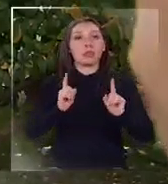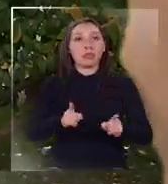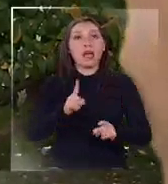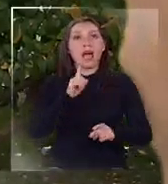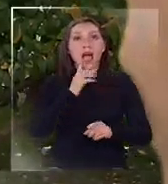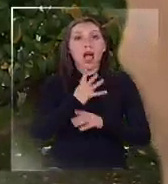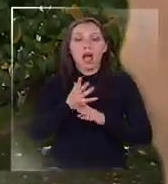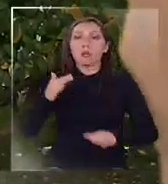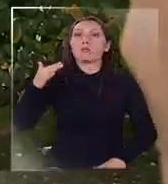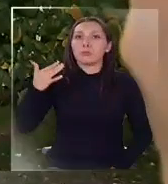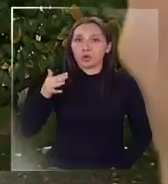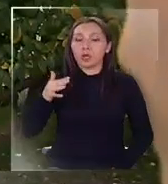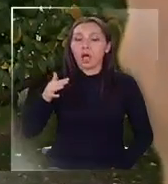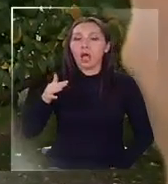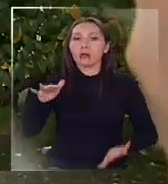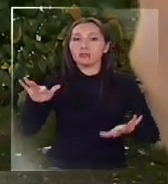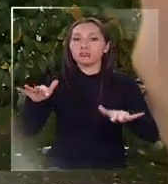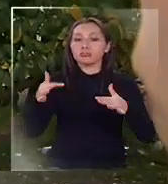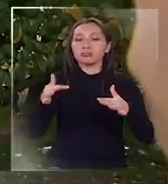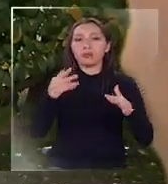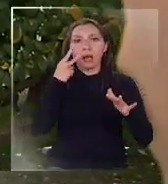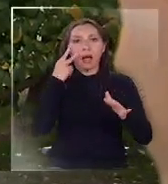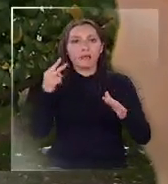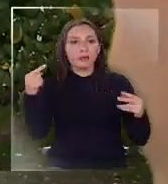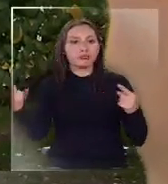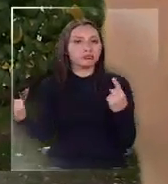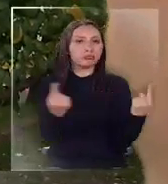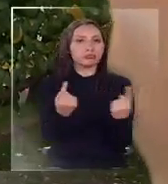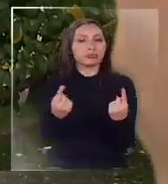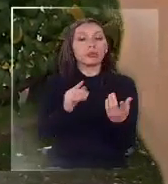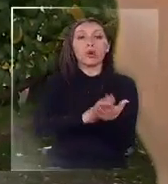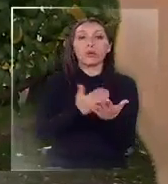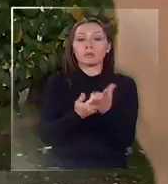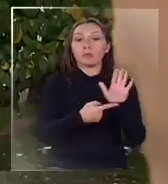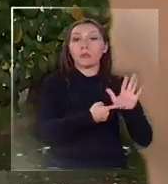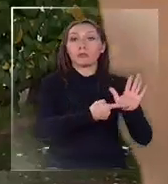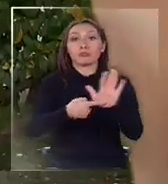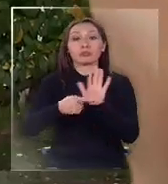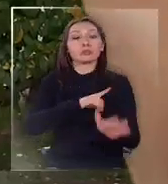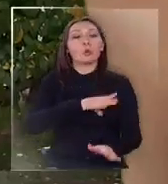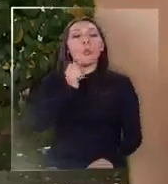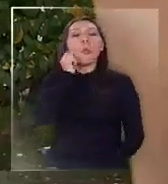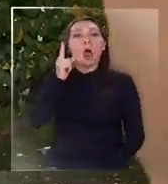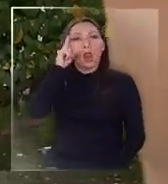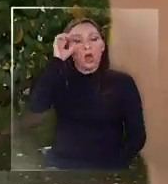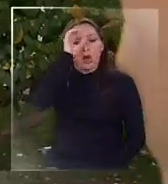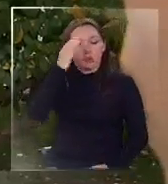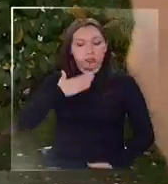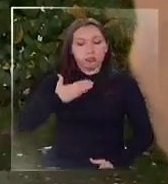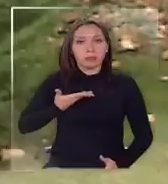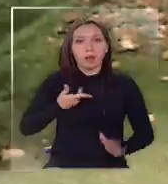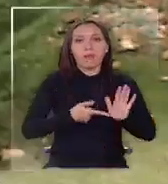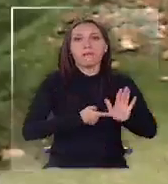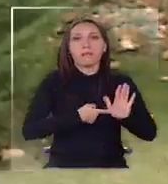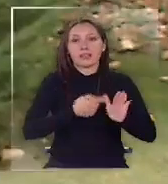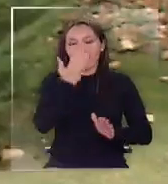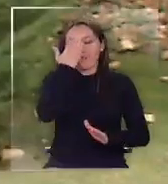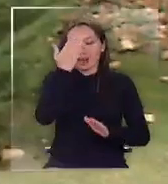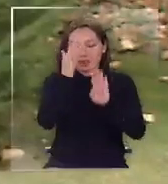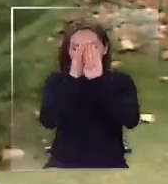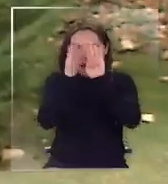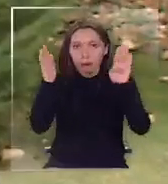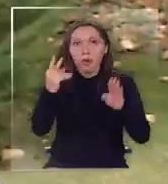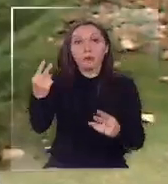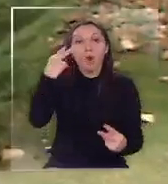tendrá relevancia tendrá la posibilidad de confrontar estas visiones y demostrarle a los chilenos Cuáles son las posturas que también se juegan dentro del frente amplio que conozcan